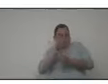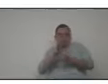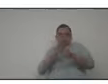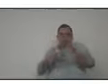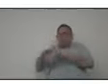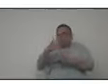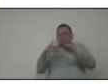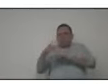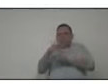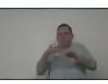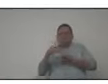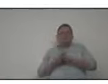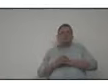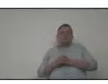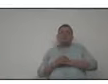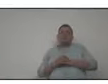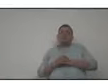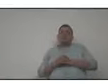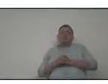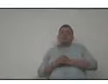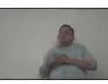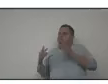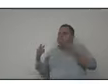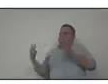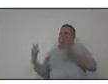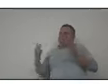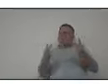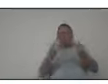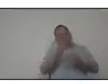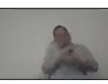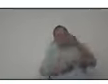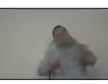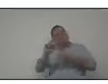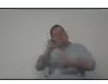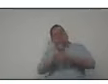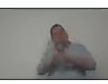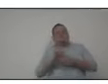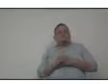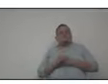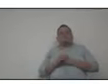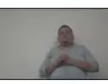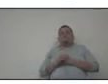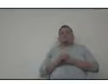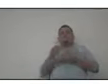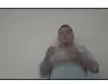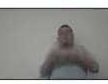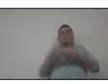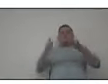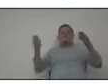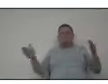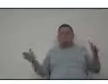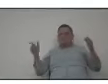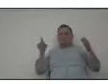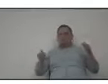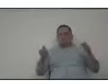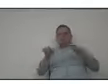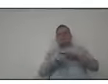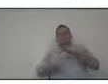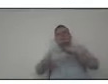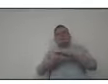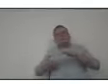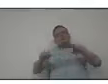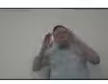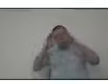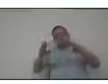ambiente. Como podemos ver, el año pasado nosotros ampliamos nuestra área de atención